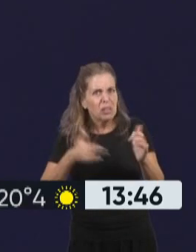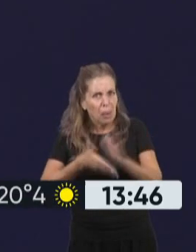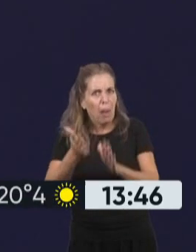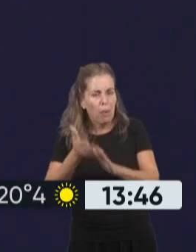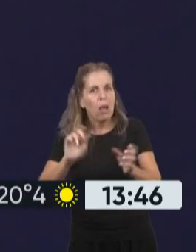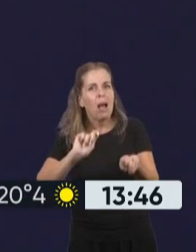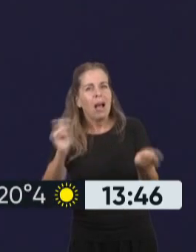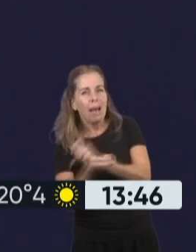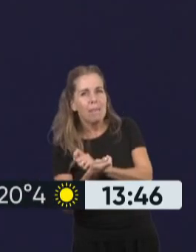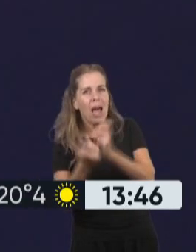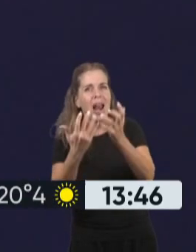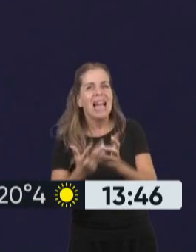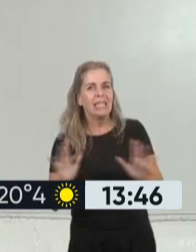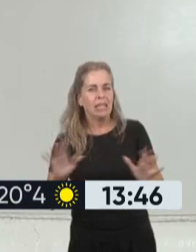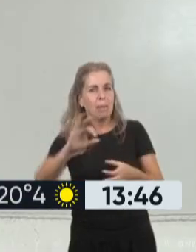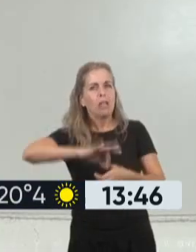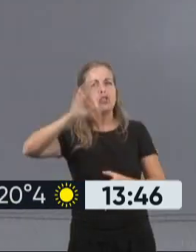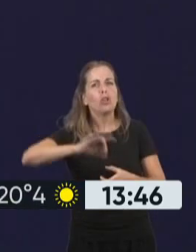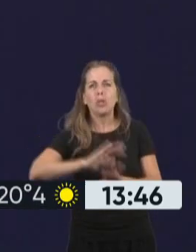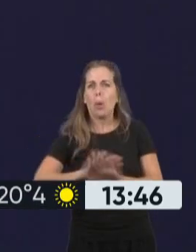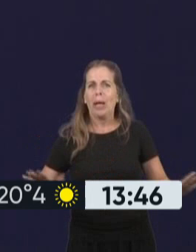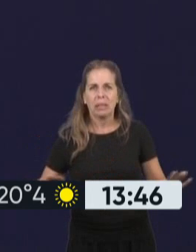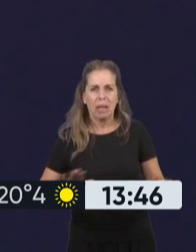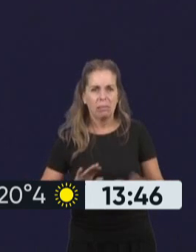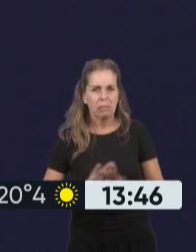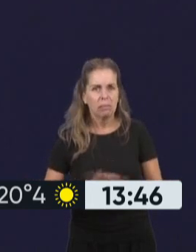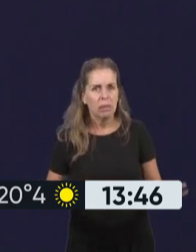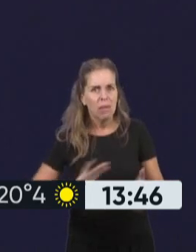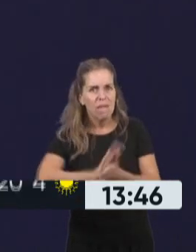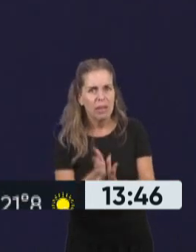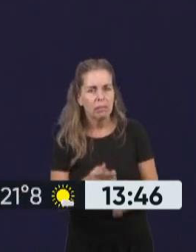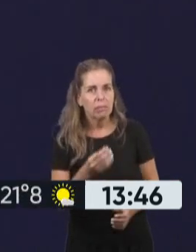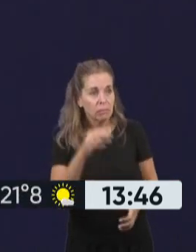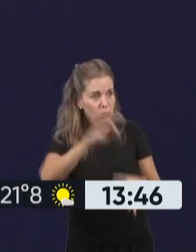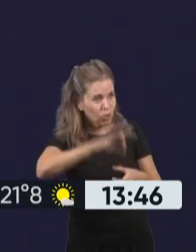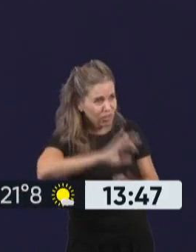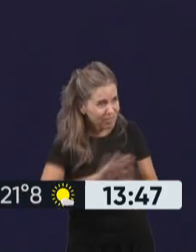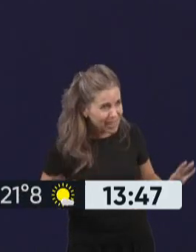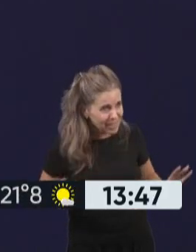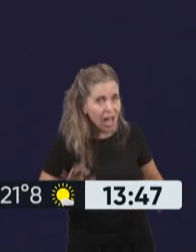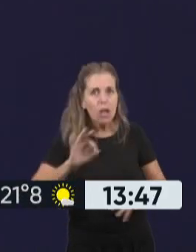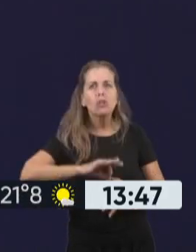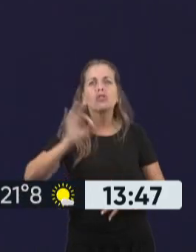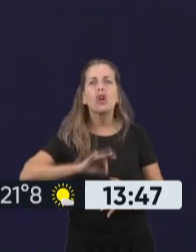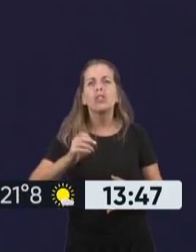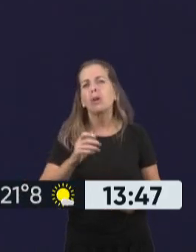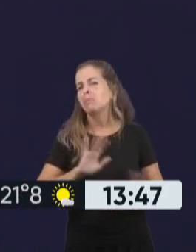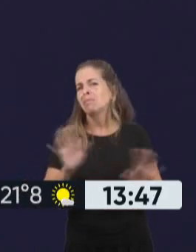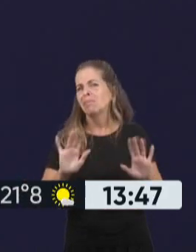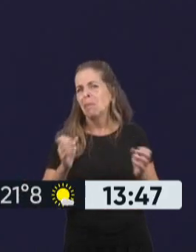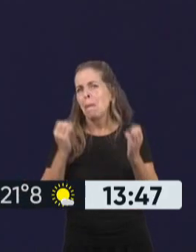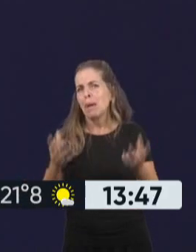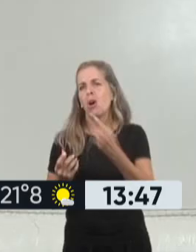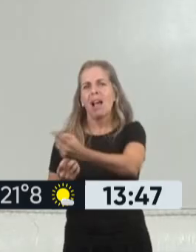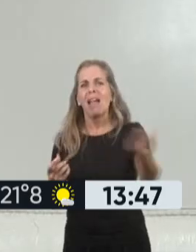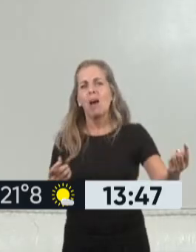esquema y vamos a hacer que no haya más sorteo. Que no haya más sorteos. ¿Y por qué? Porque me parece mucho más democrático que puedan preguntar todos.